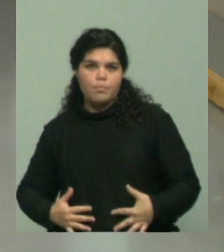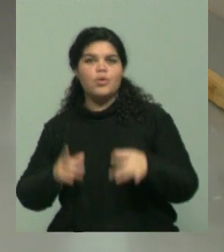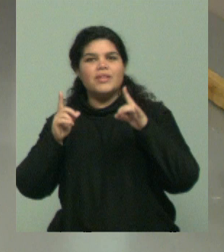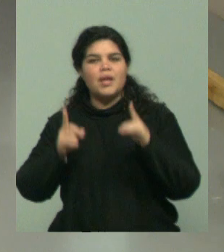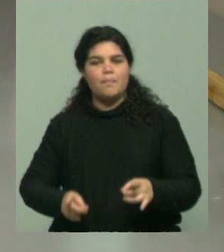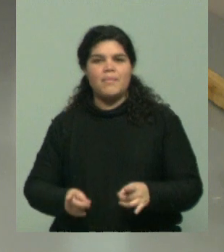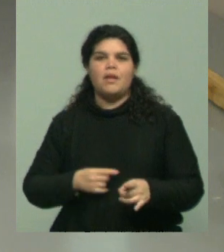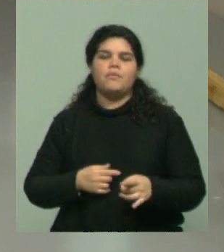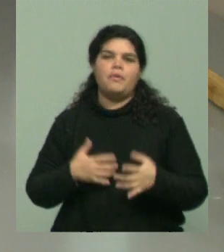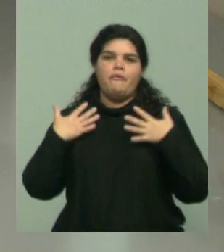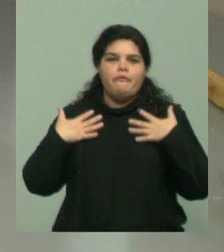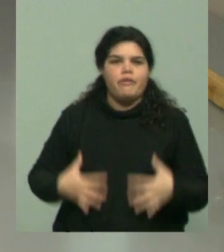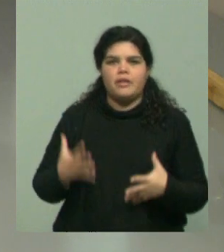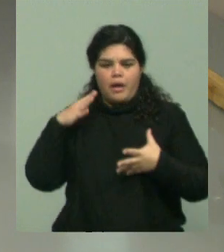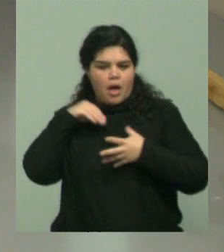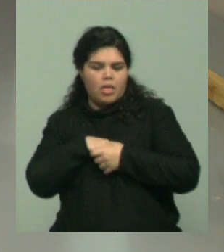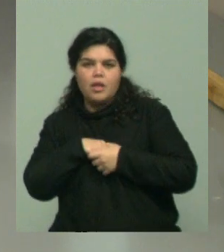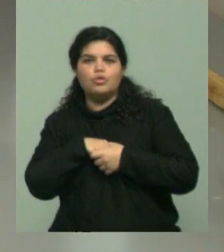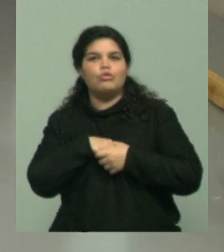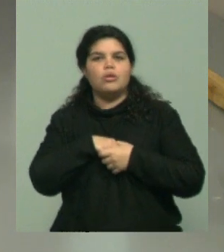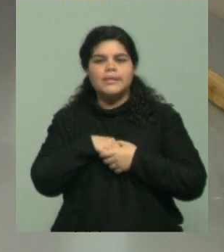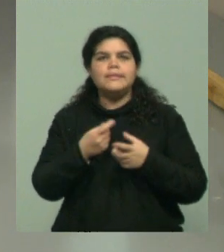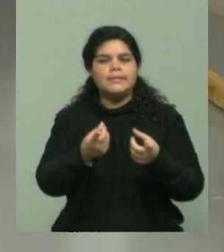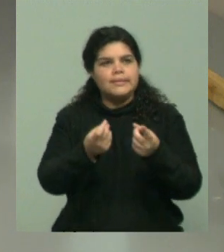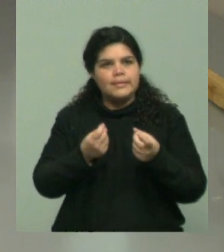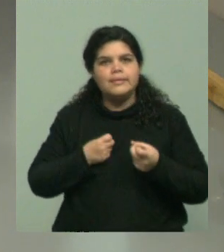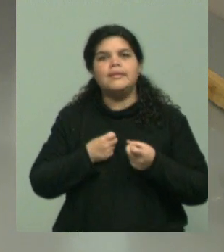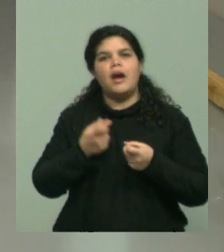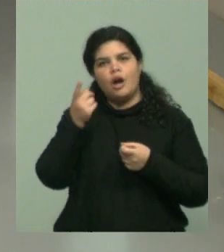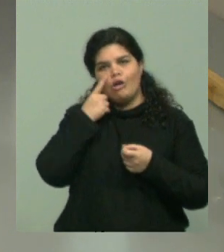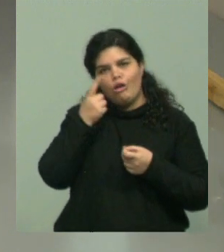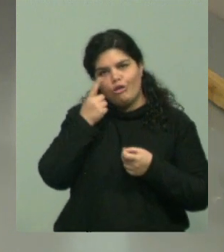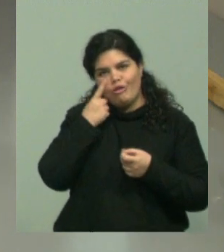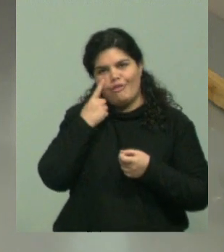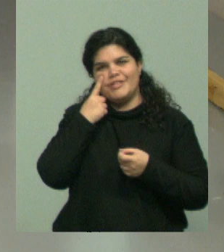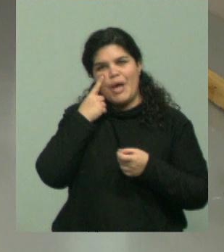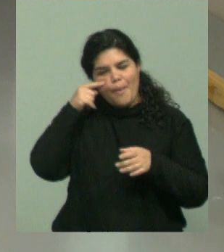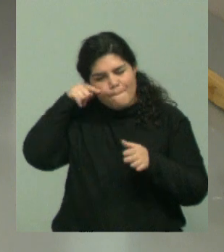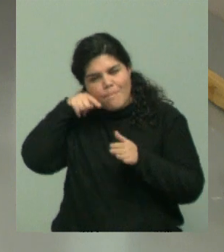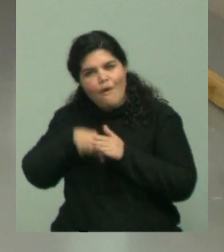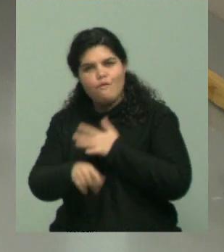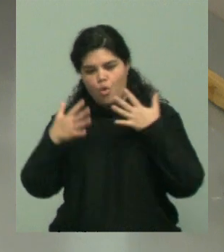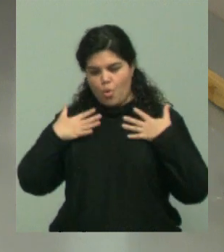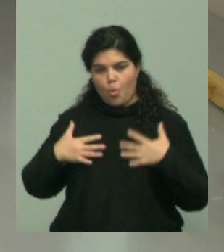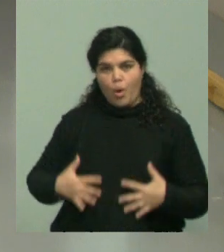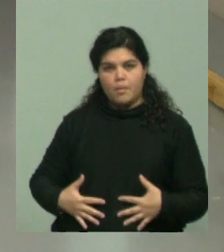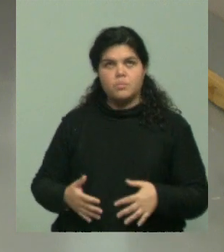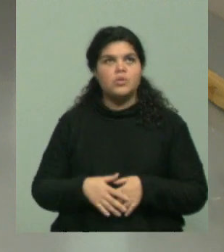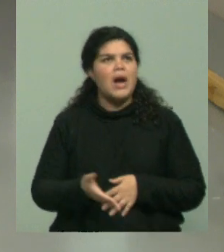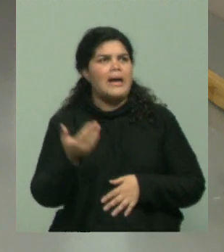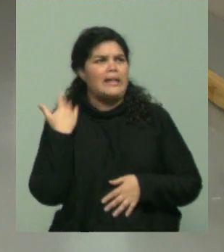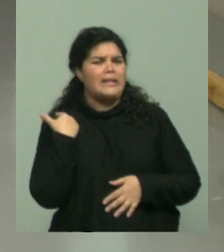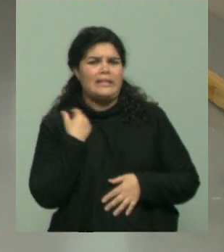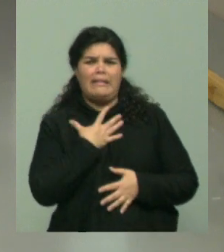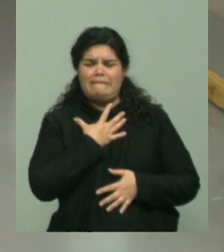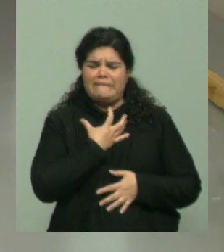tenés que saber mucho de eso. Uh-huh. Entonces, bueno, eso me facilitó a mí la práctica, porque al principio me agarré unas depresiones, pero